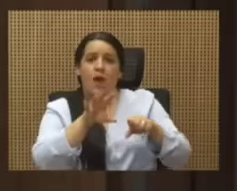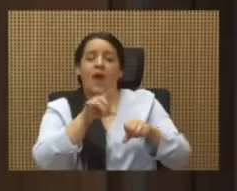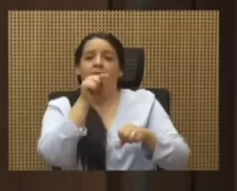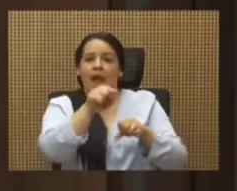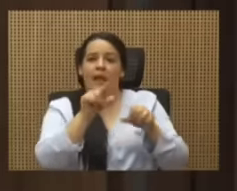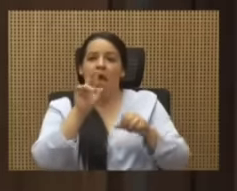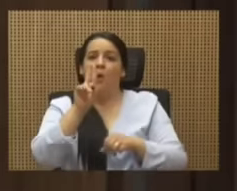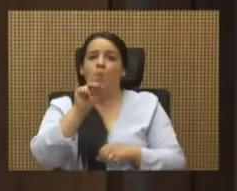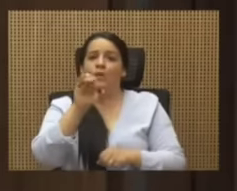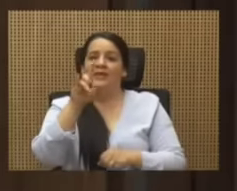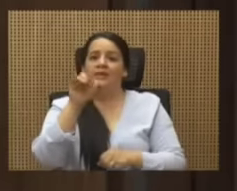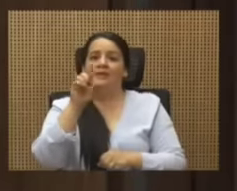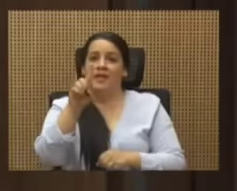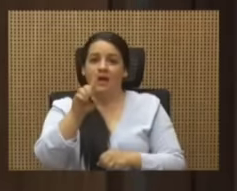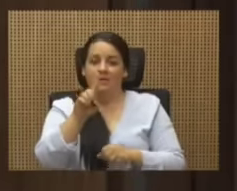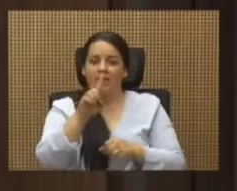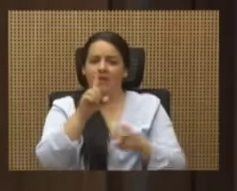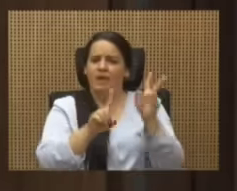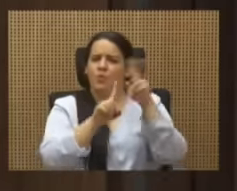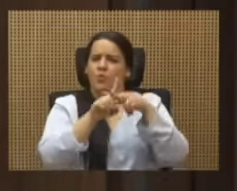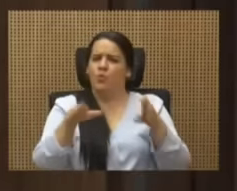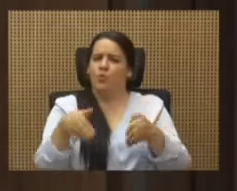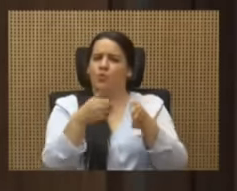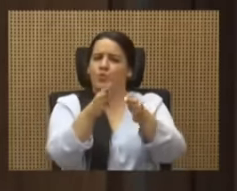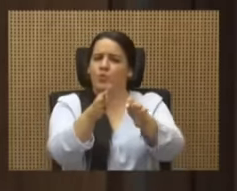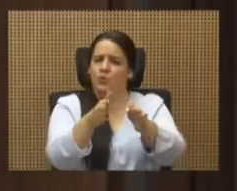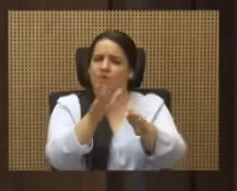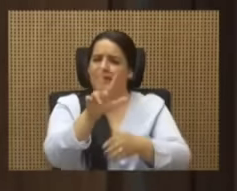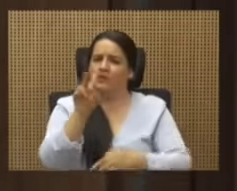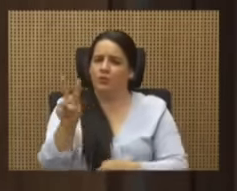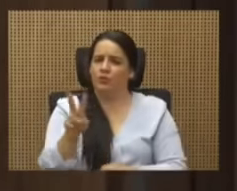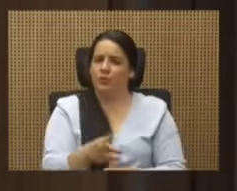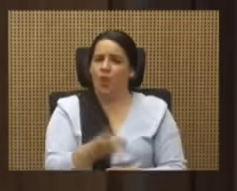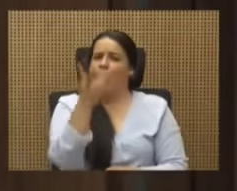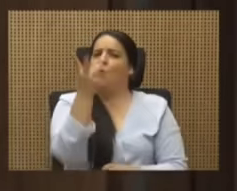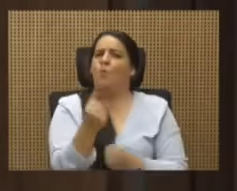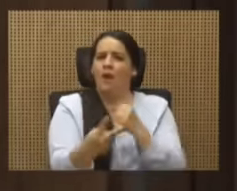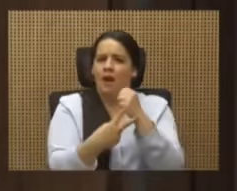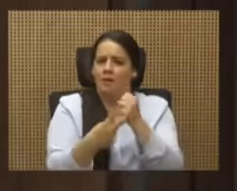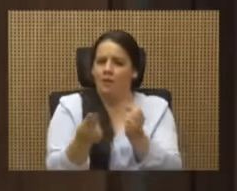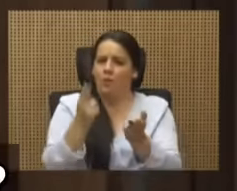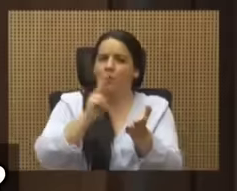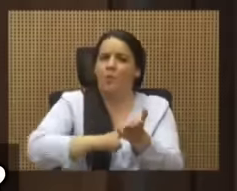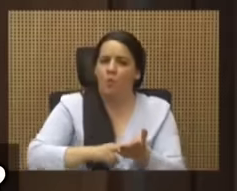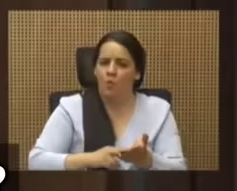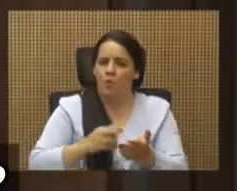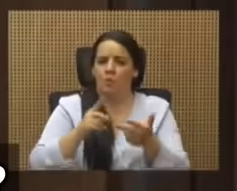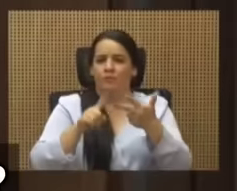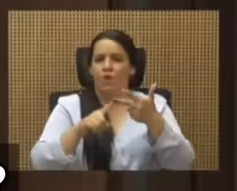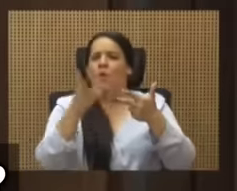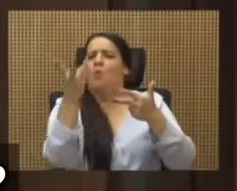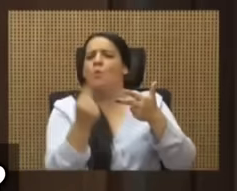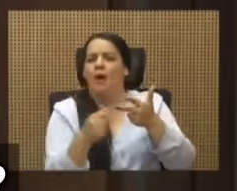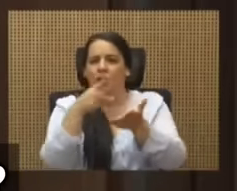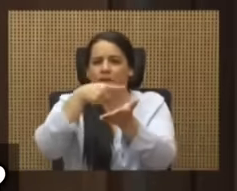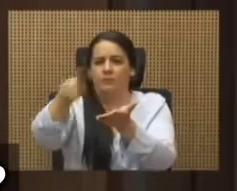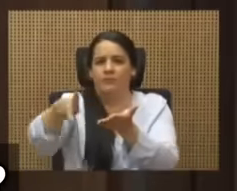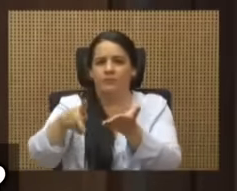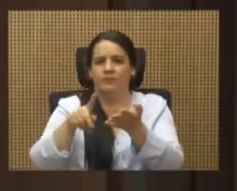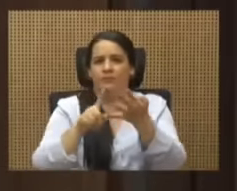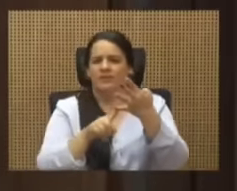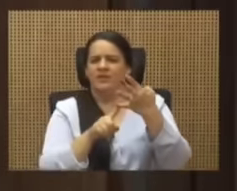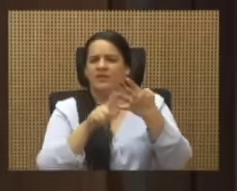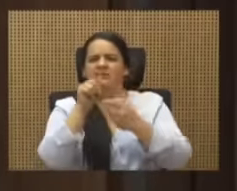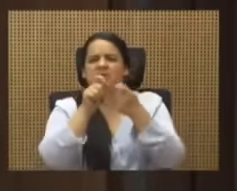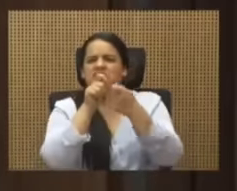32? ¿Cuántas veces la subcontrataron? ¿Cuánto le pagaron? ¿Qué fue exactamente lo que usted